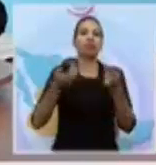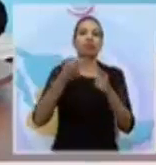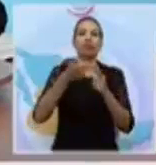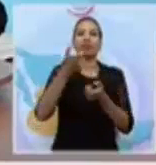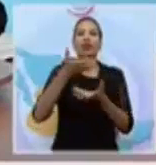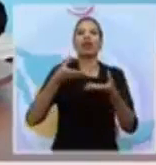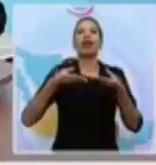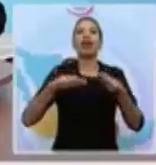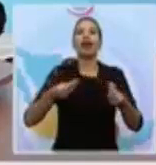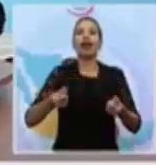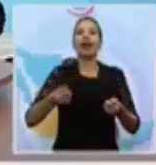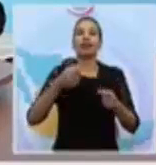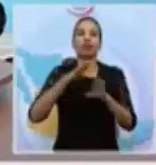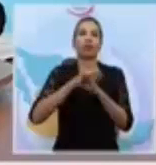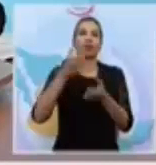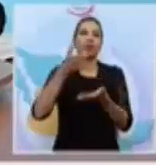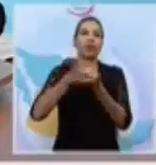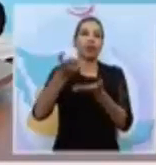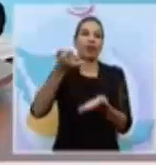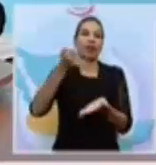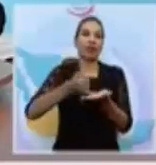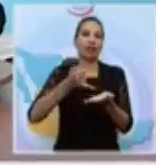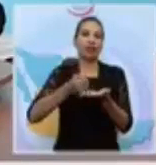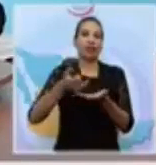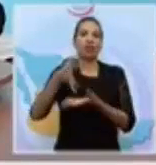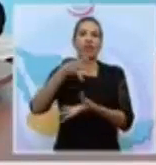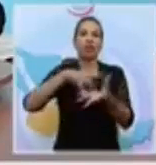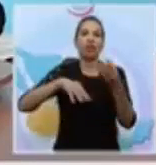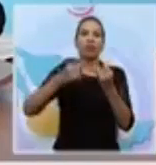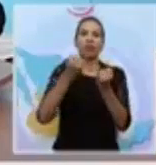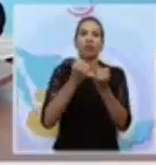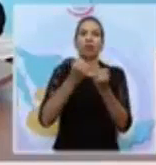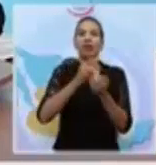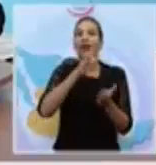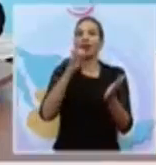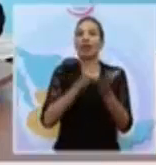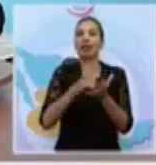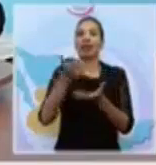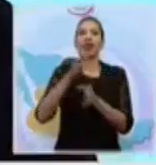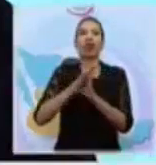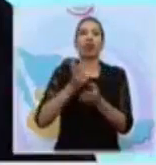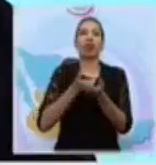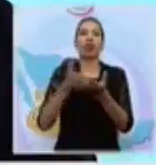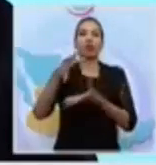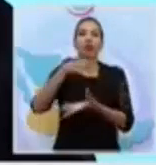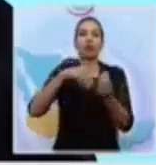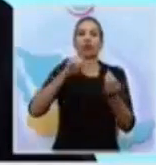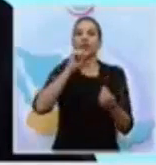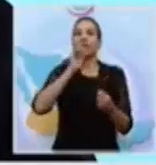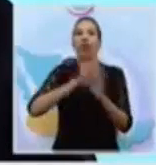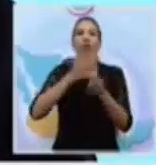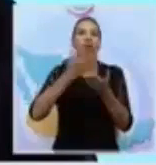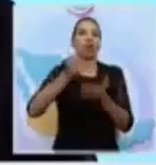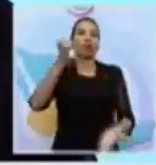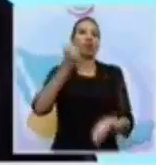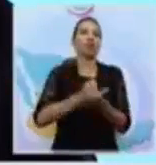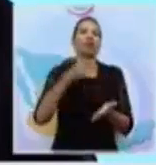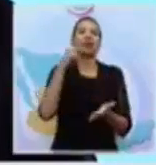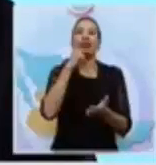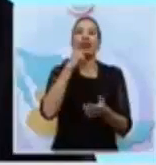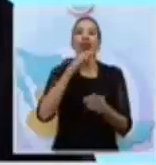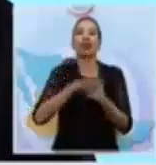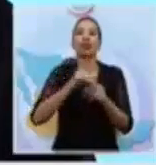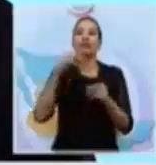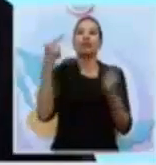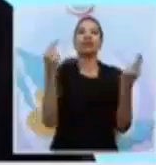y gastos fiscales debe modificarse. La ley de ingresos no debe aprobarse, como se hace ahora, al margen de